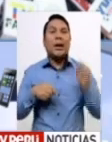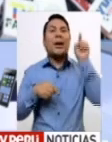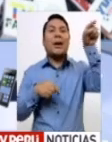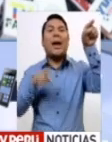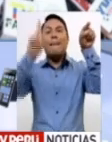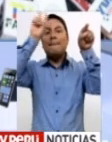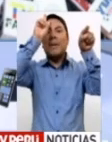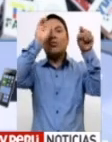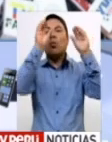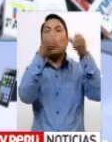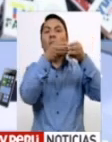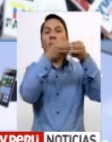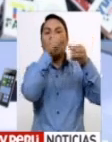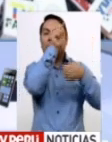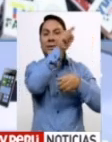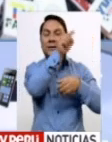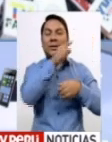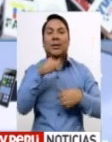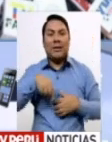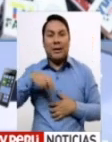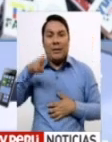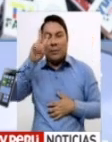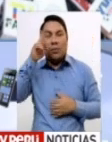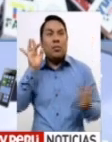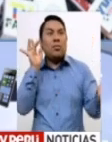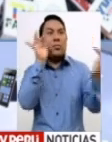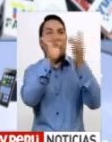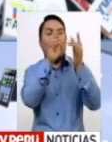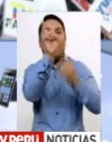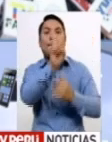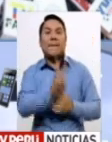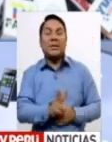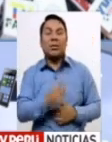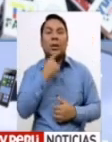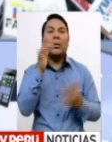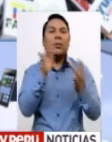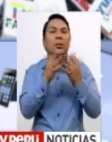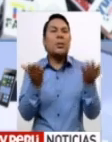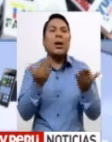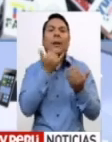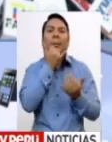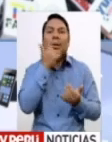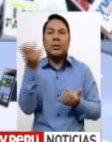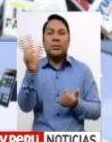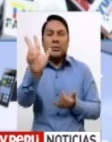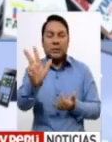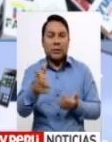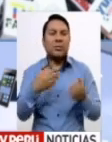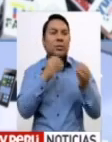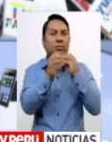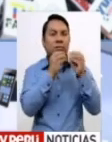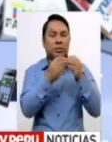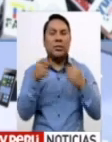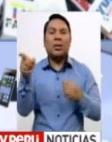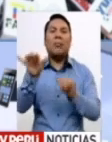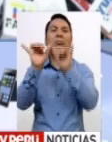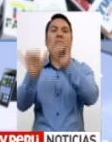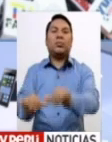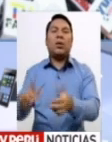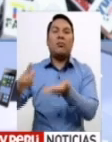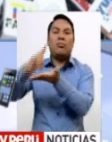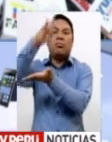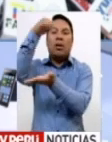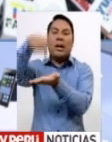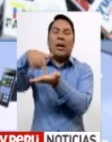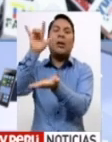de Comunicaciones, a fin de resolver esta situación de nuestros tres compatriotas que se encuentran retenidos en el aeropuerto.